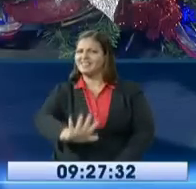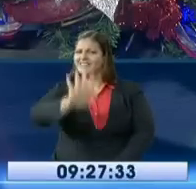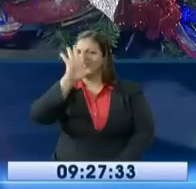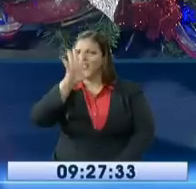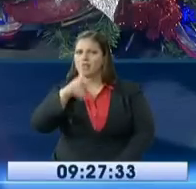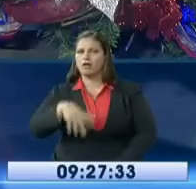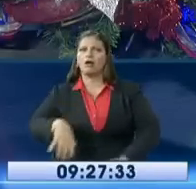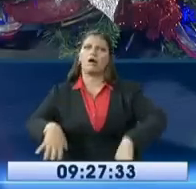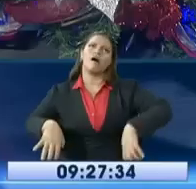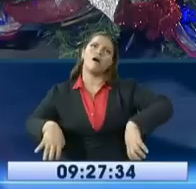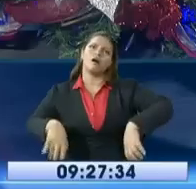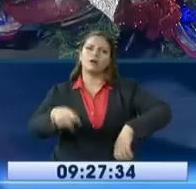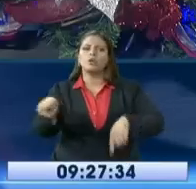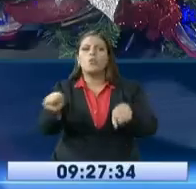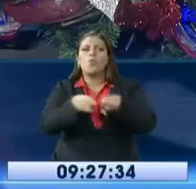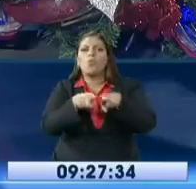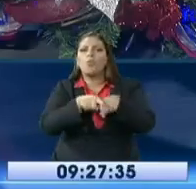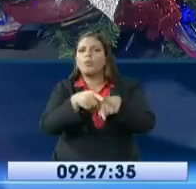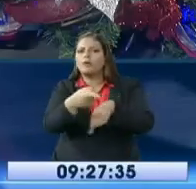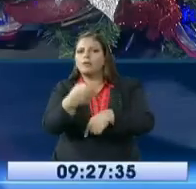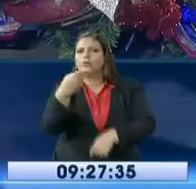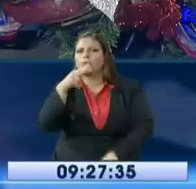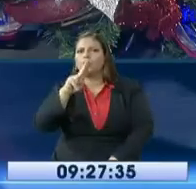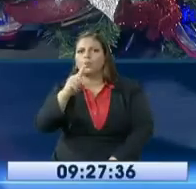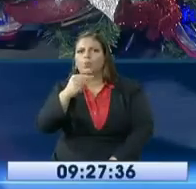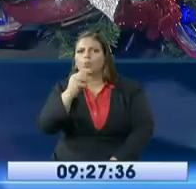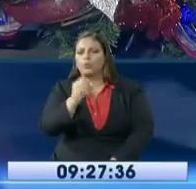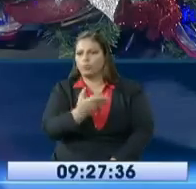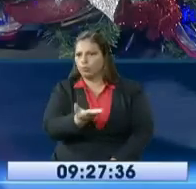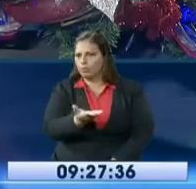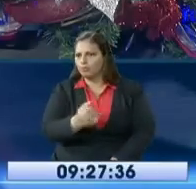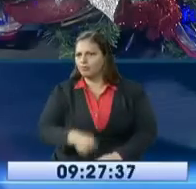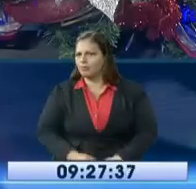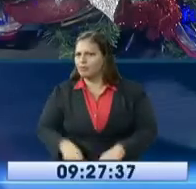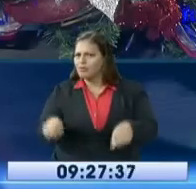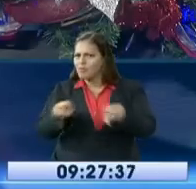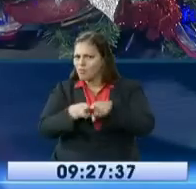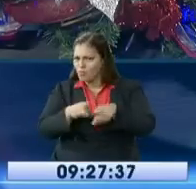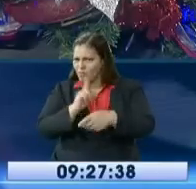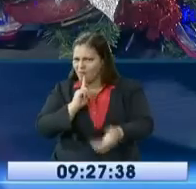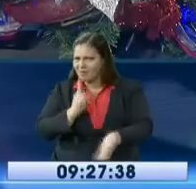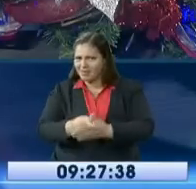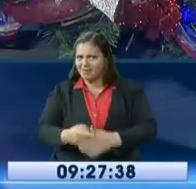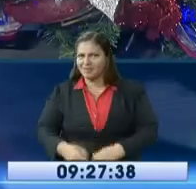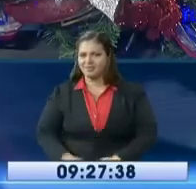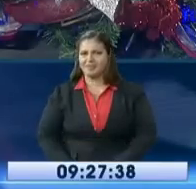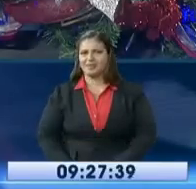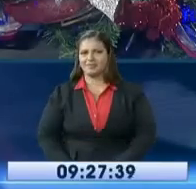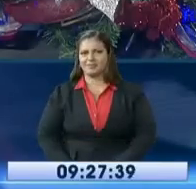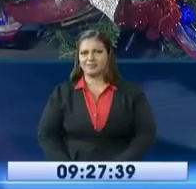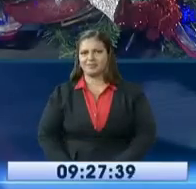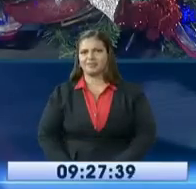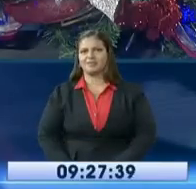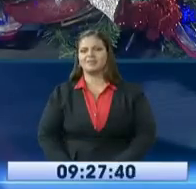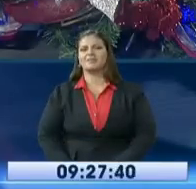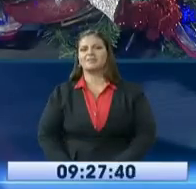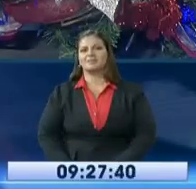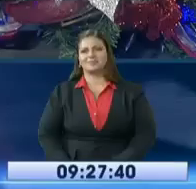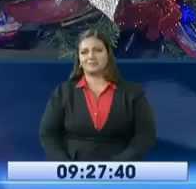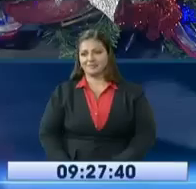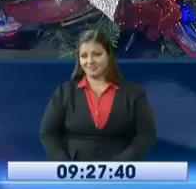por si acaso, Hugo Gavilán. Sí, claro. No sé, ella no, dijo sí, que se había encontrado, me dijo por interno. Está bien, Luciola, y como a 3 Luisa